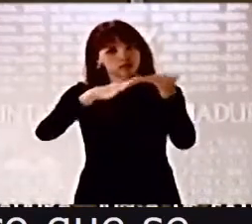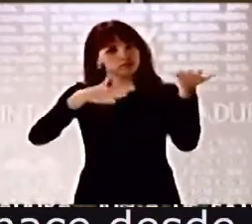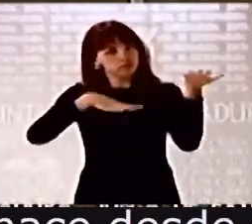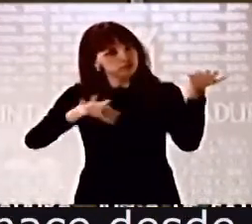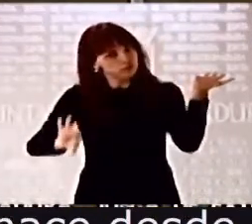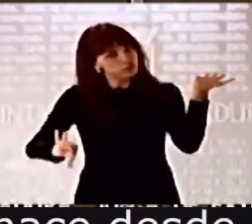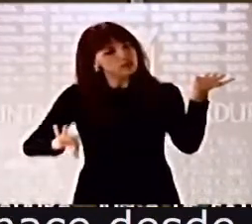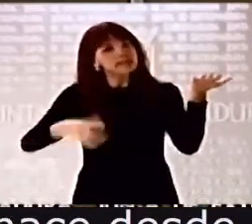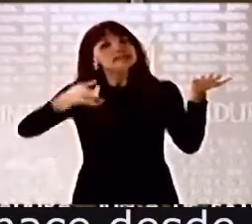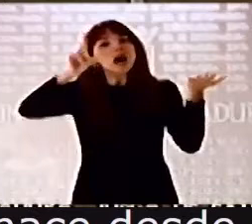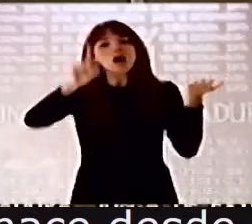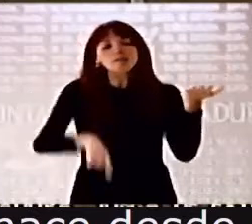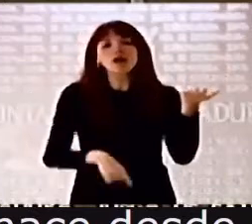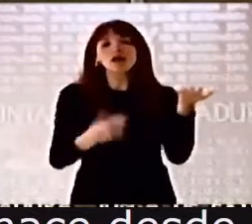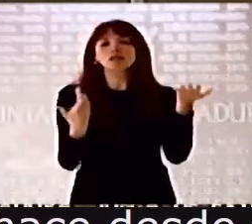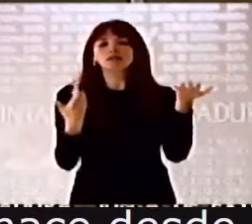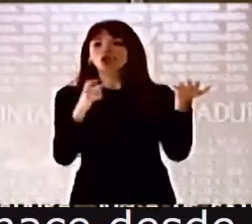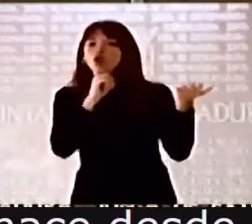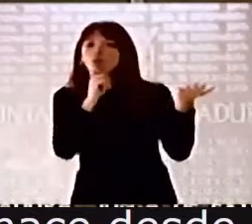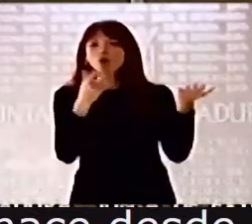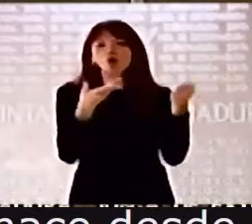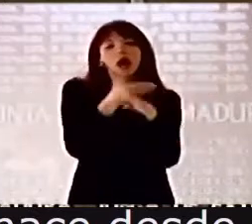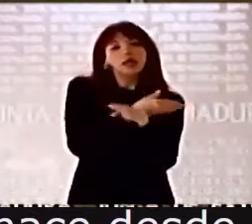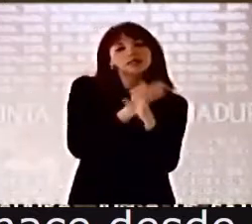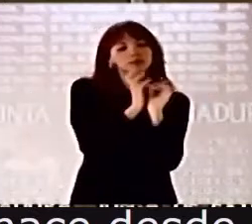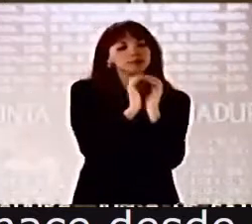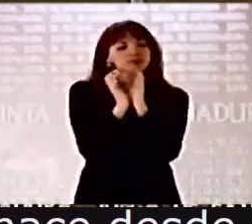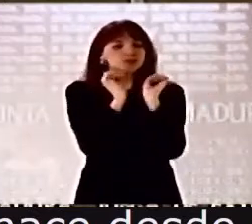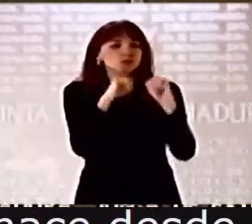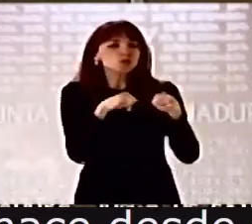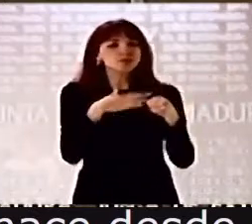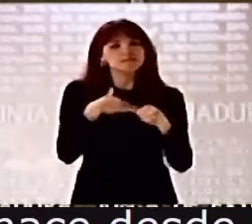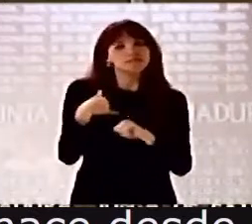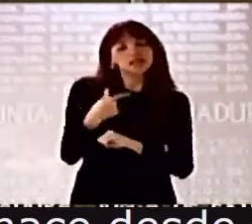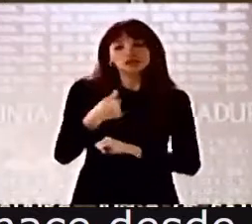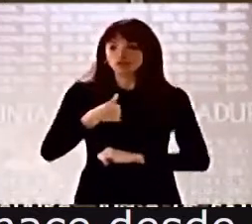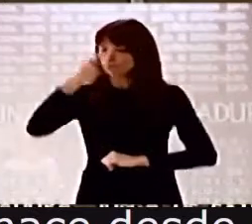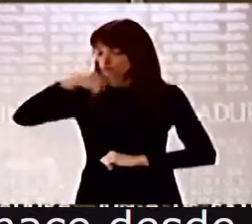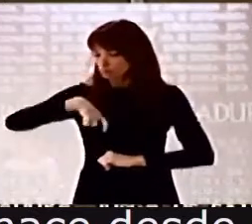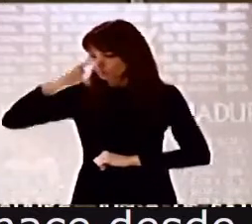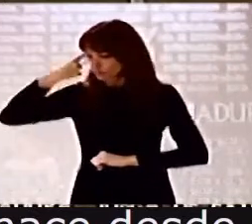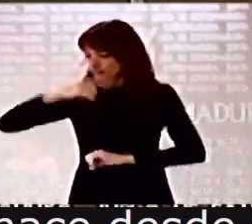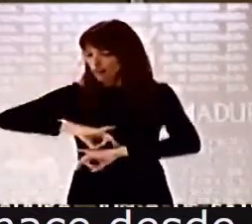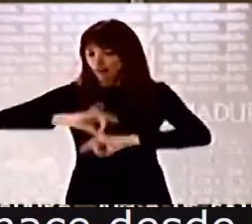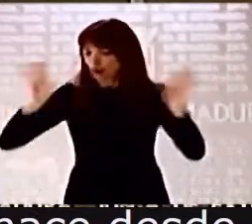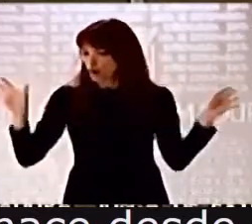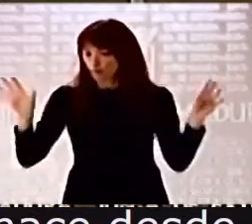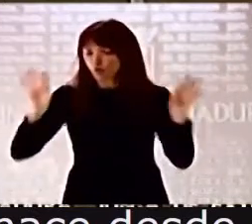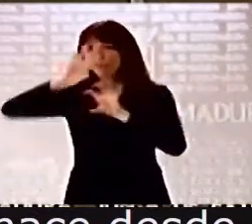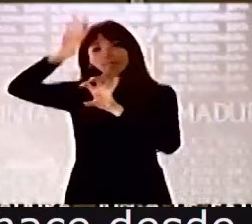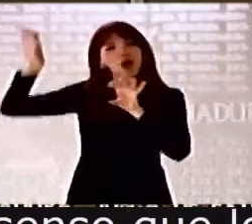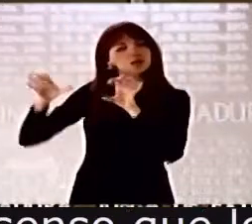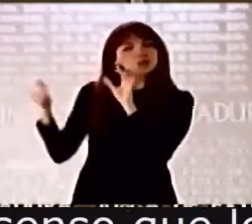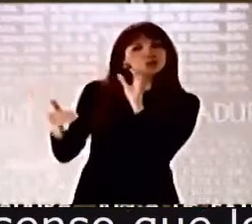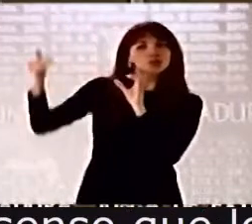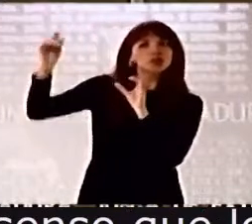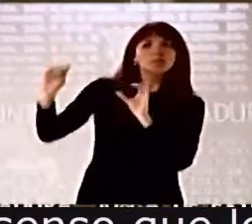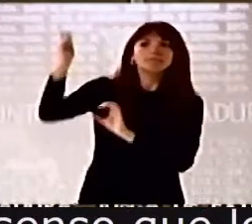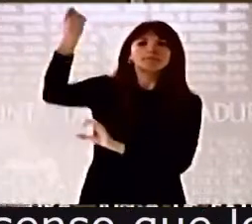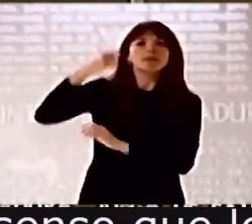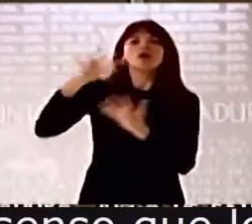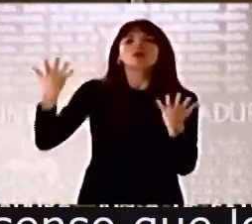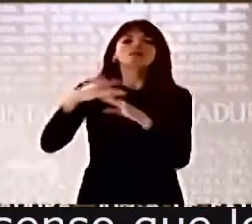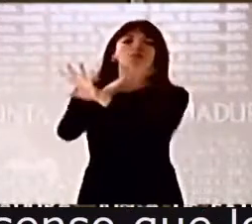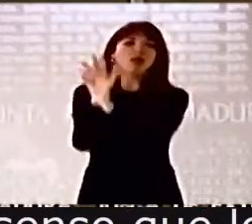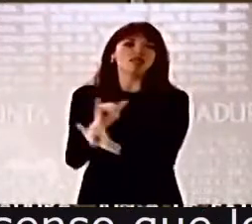el hecho de que además se hace desde la búsqueda de los consensos, el hecho de que yo tenga tan claro que los países que tienen más futuro son aquellos que practican la